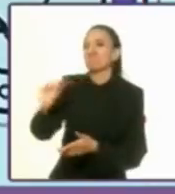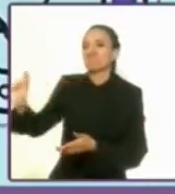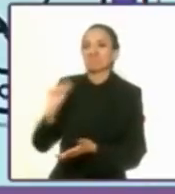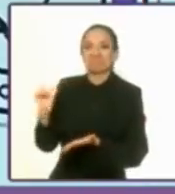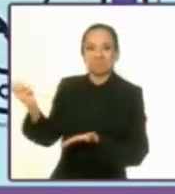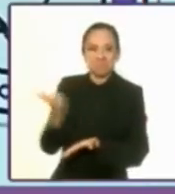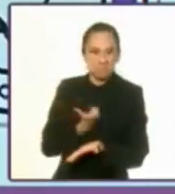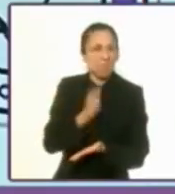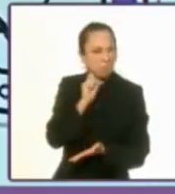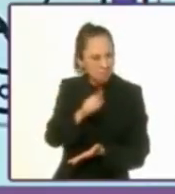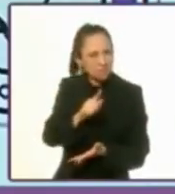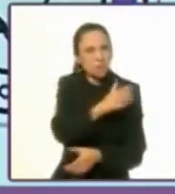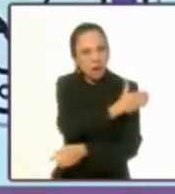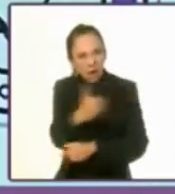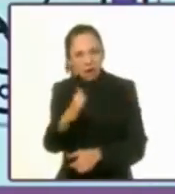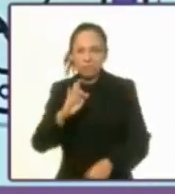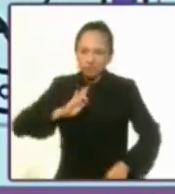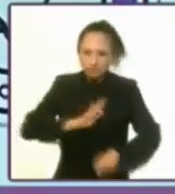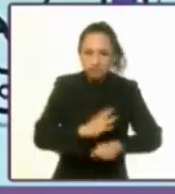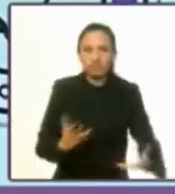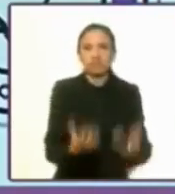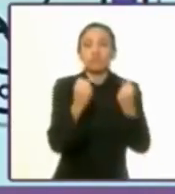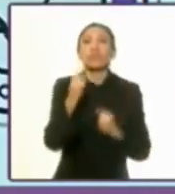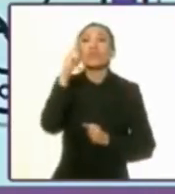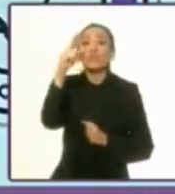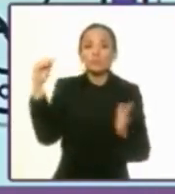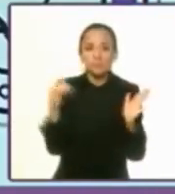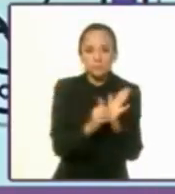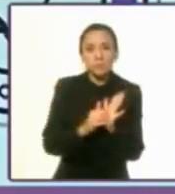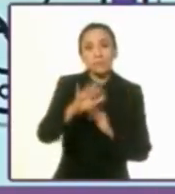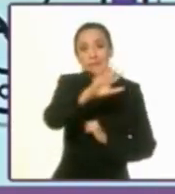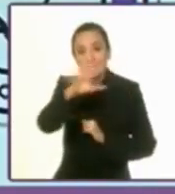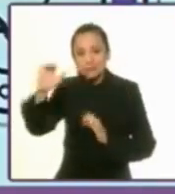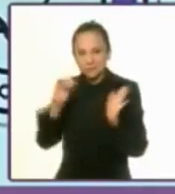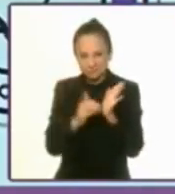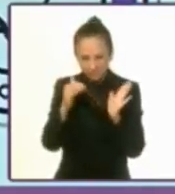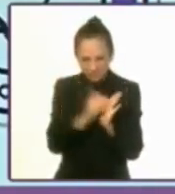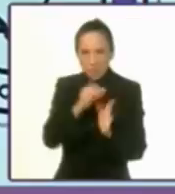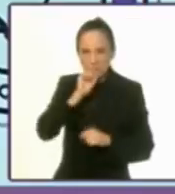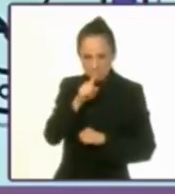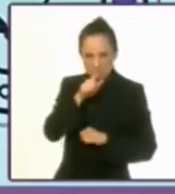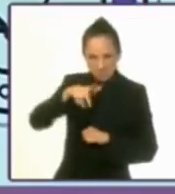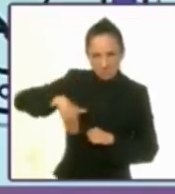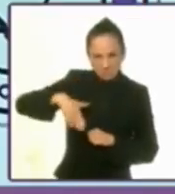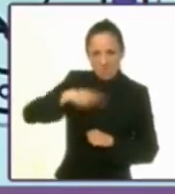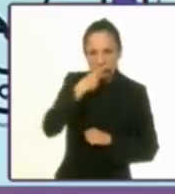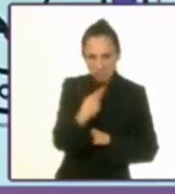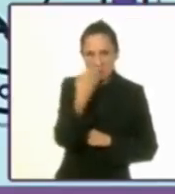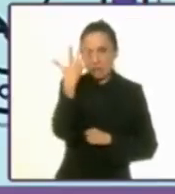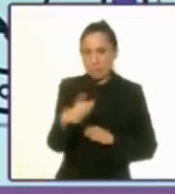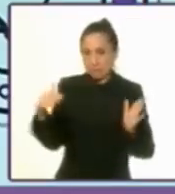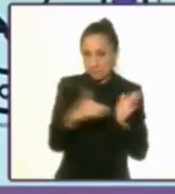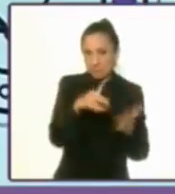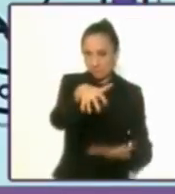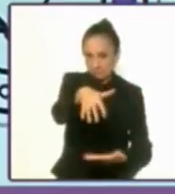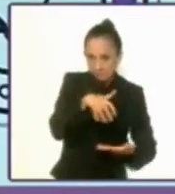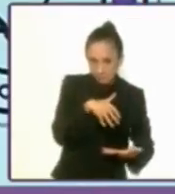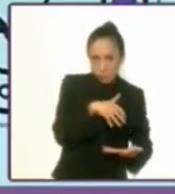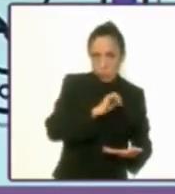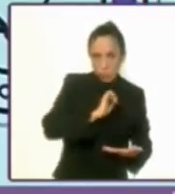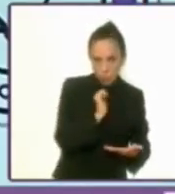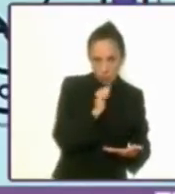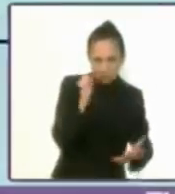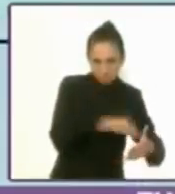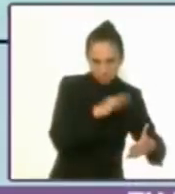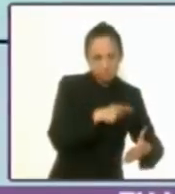invertir y por eso aplicare 2500 millones de aquellos 10 mil que ya ahorramos para que efectivamente